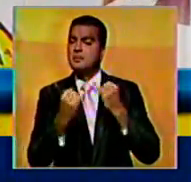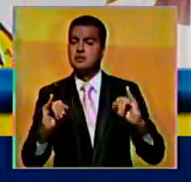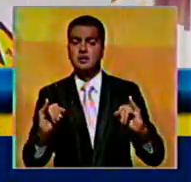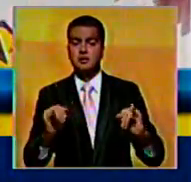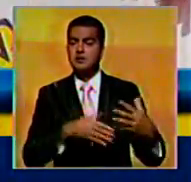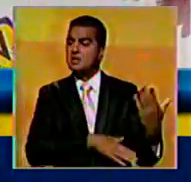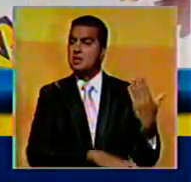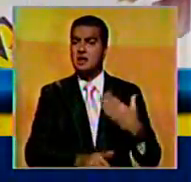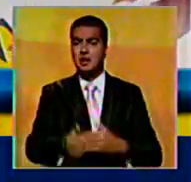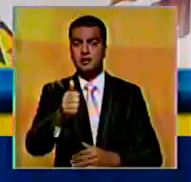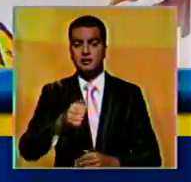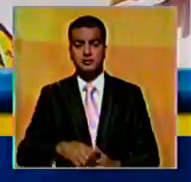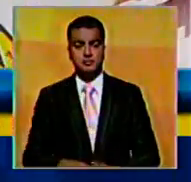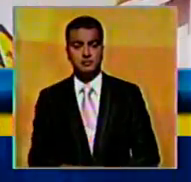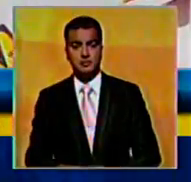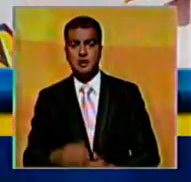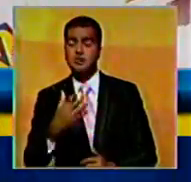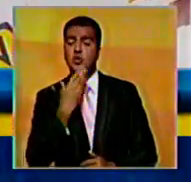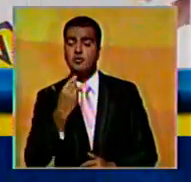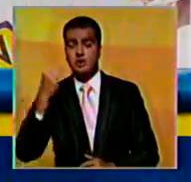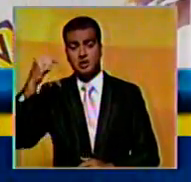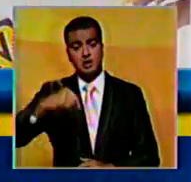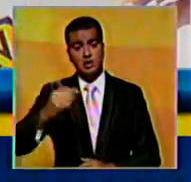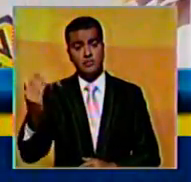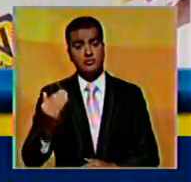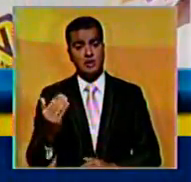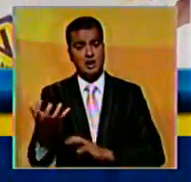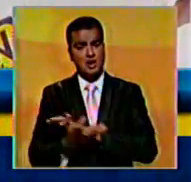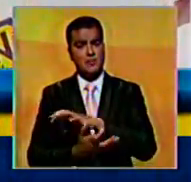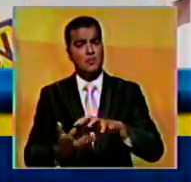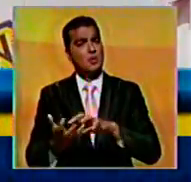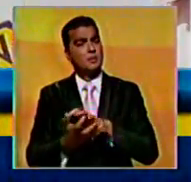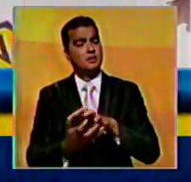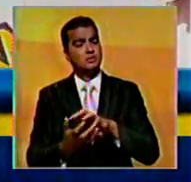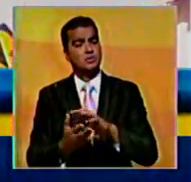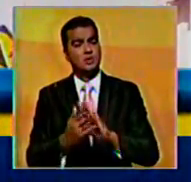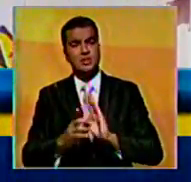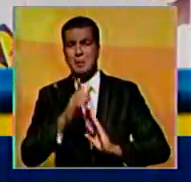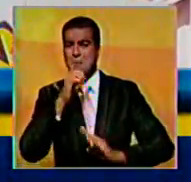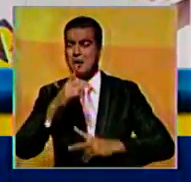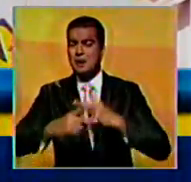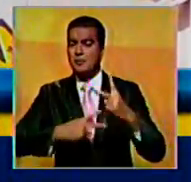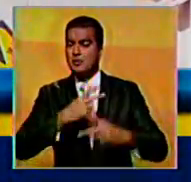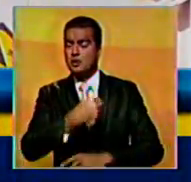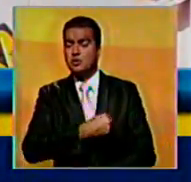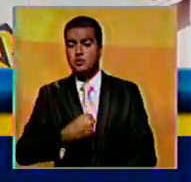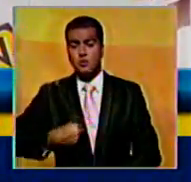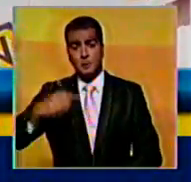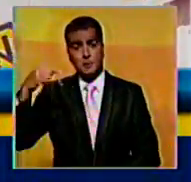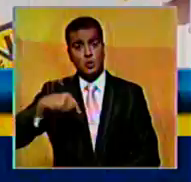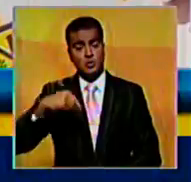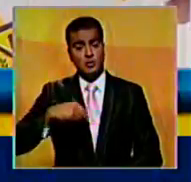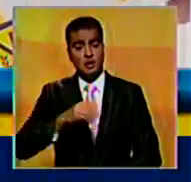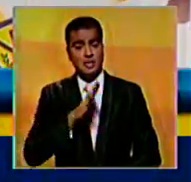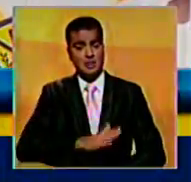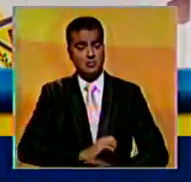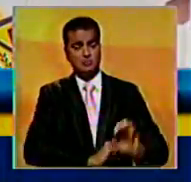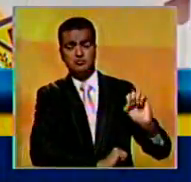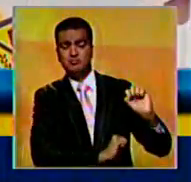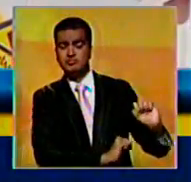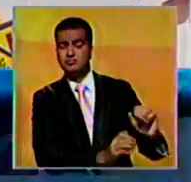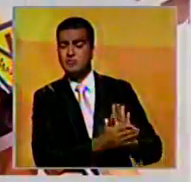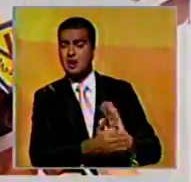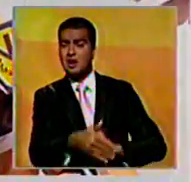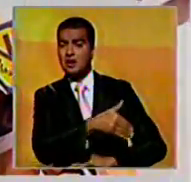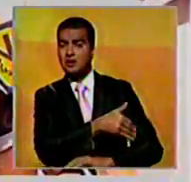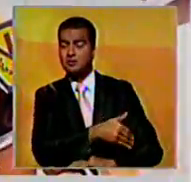de salir adelante. Esos jóvenes que hoy recurren a la violencia son víctimas de estas malas políticas que nosotros hoy combatimos en la calle. Ellos también piden